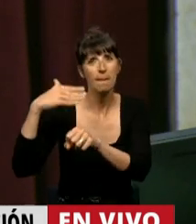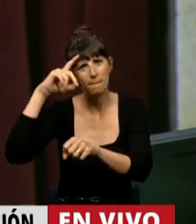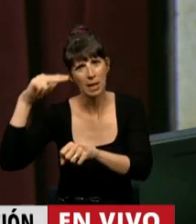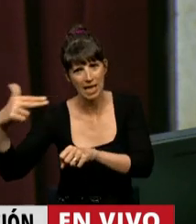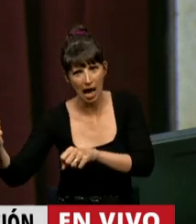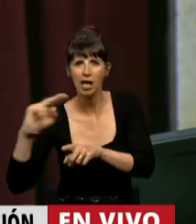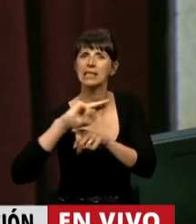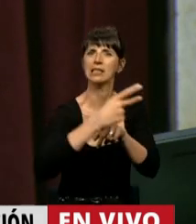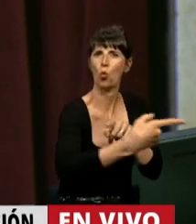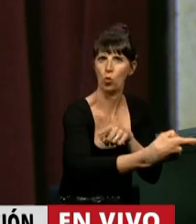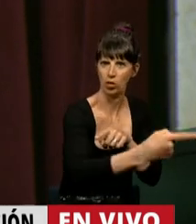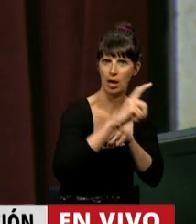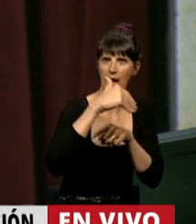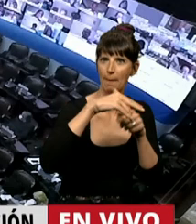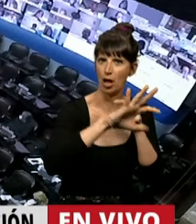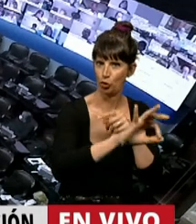diputada